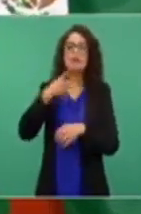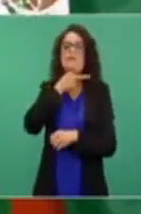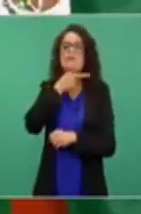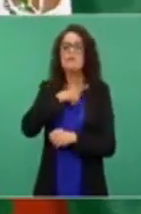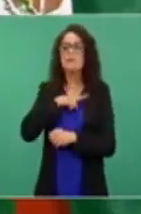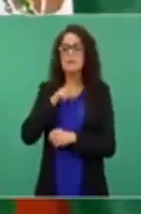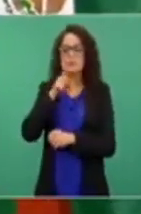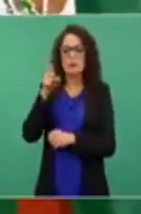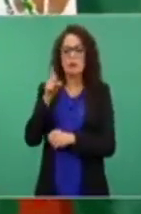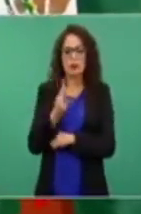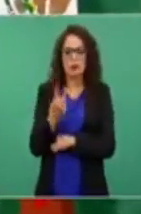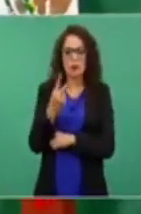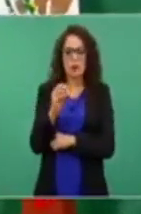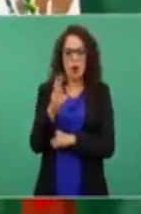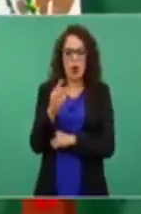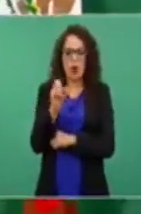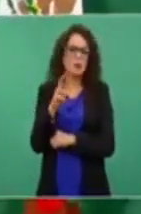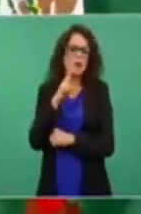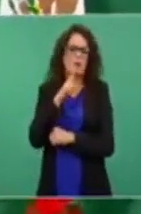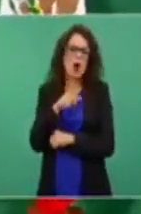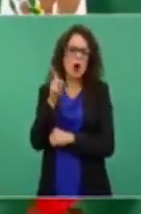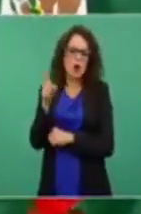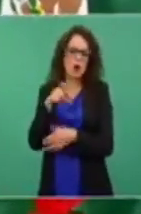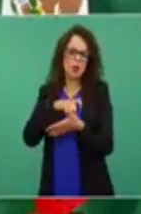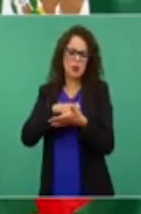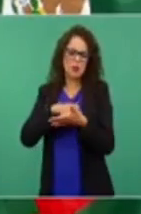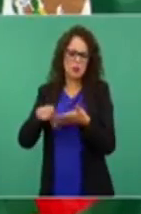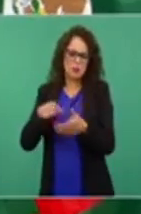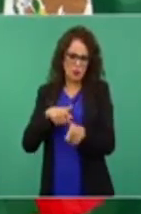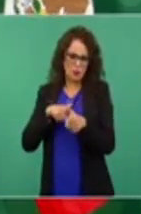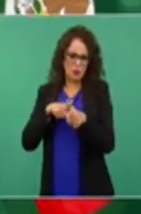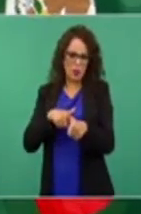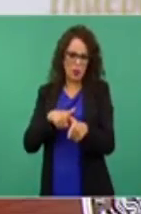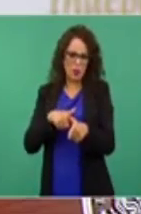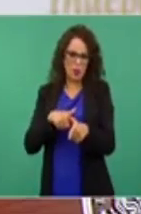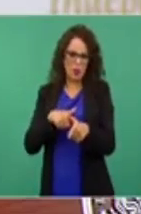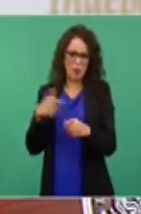Mejor sigan comprando las gasolinas en el extranjero.